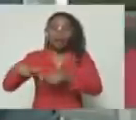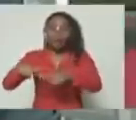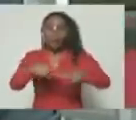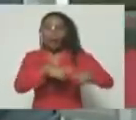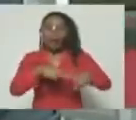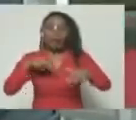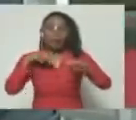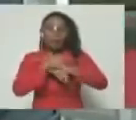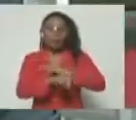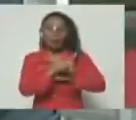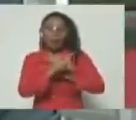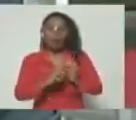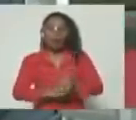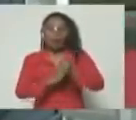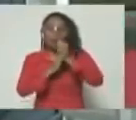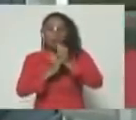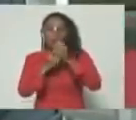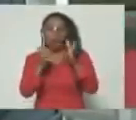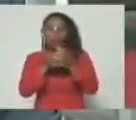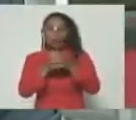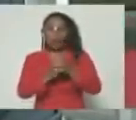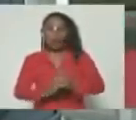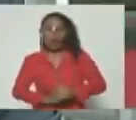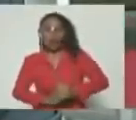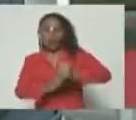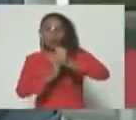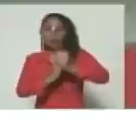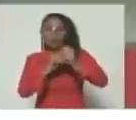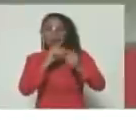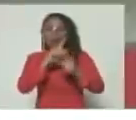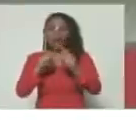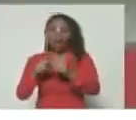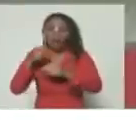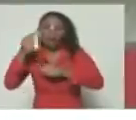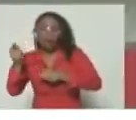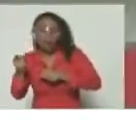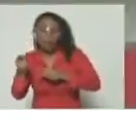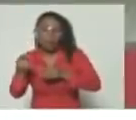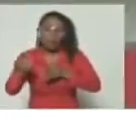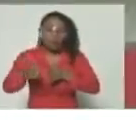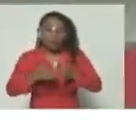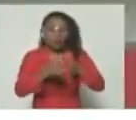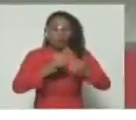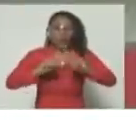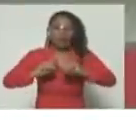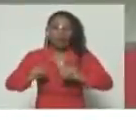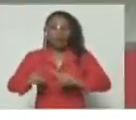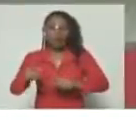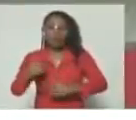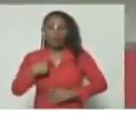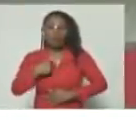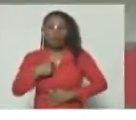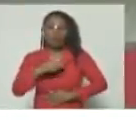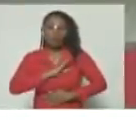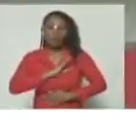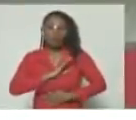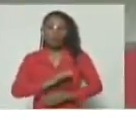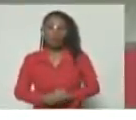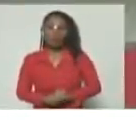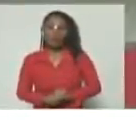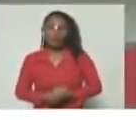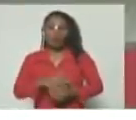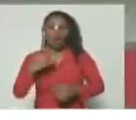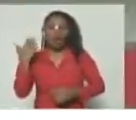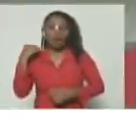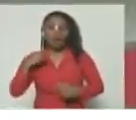sindical ahí lo conocí, líder sindical de otra corriente distinta a la que pertenecía yo. Éramos